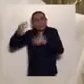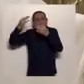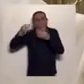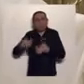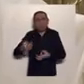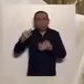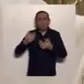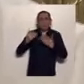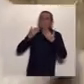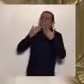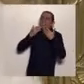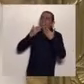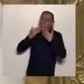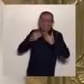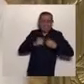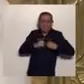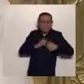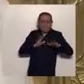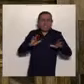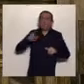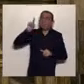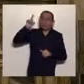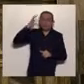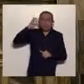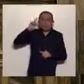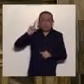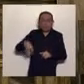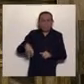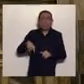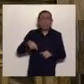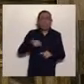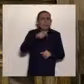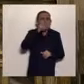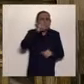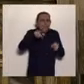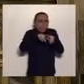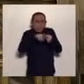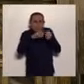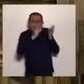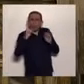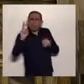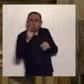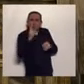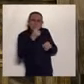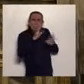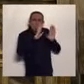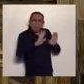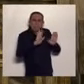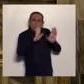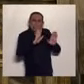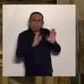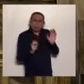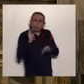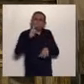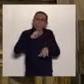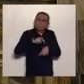llévala a su perfección por la caridad. Acuérdate también de nuestros hermanos que se durmieron en la